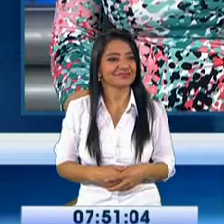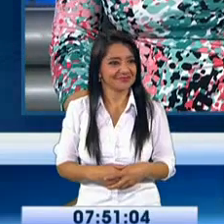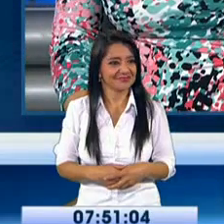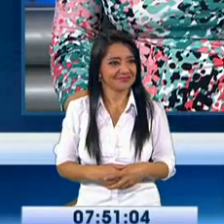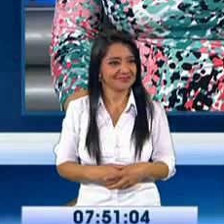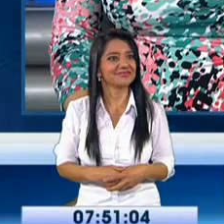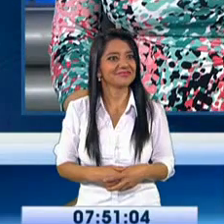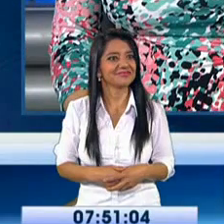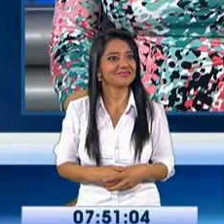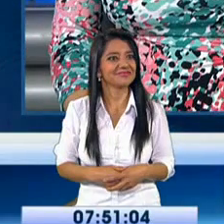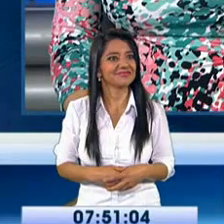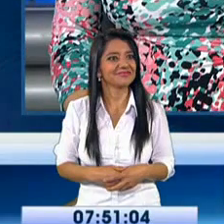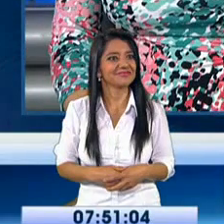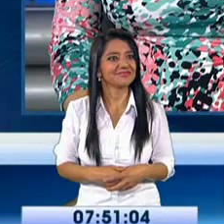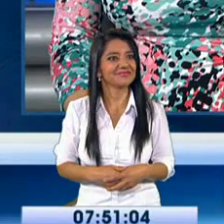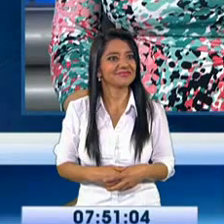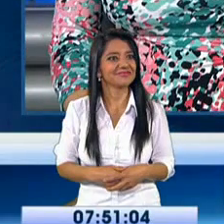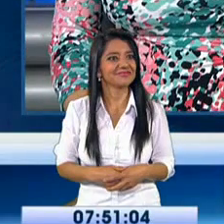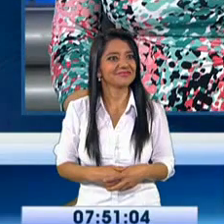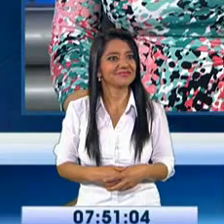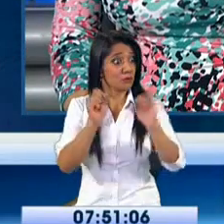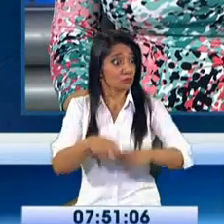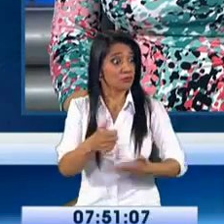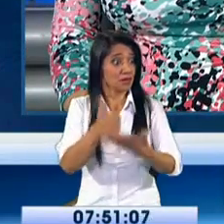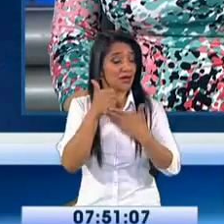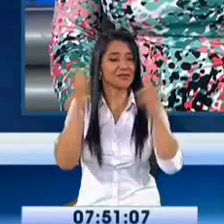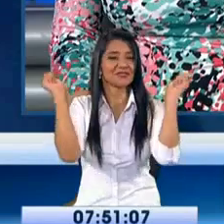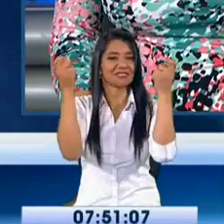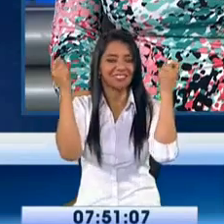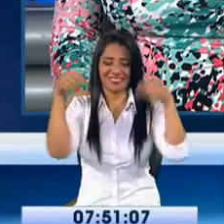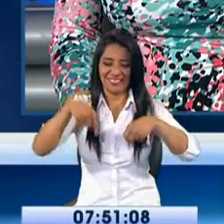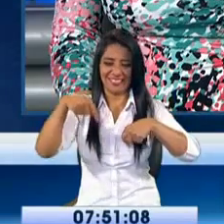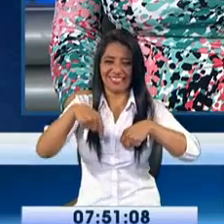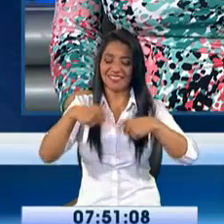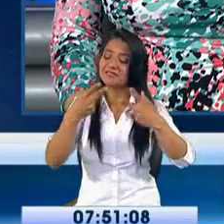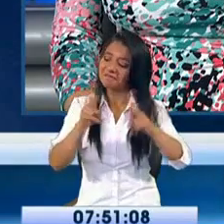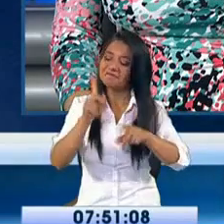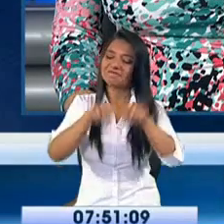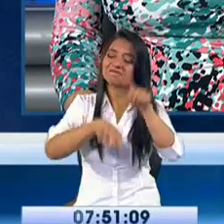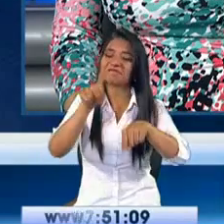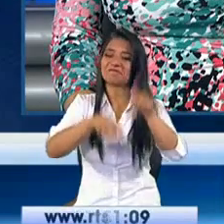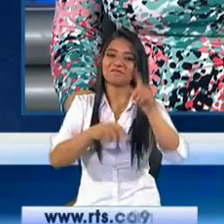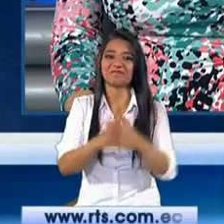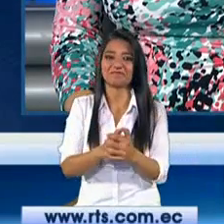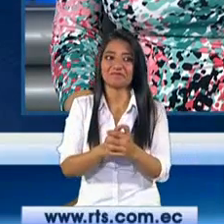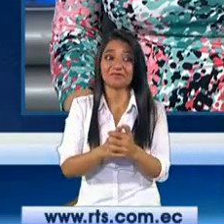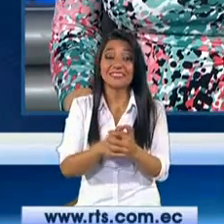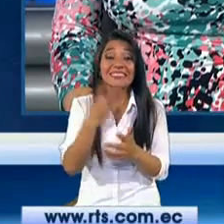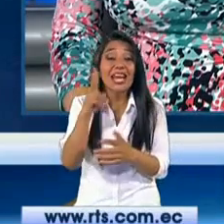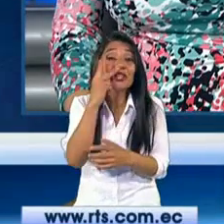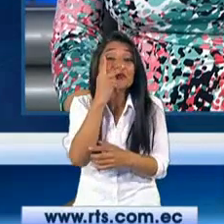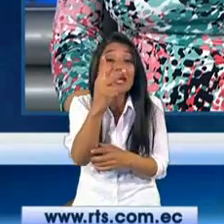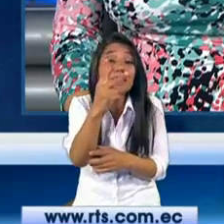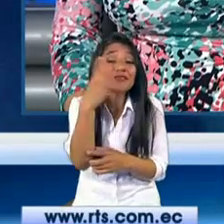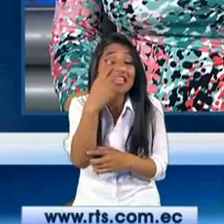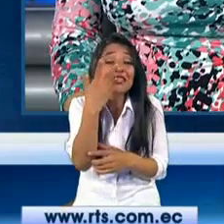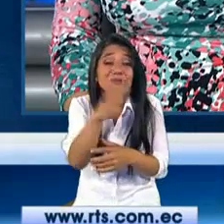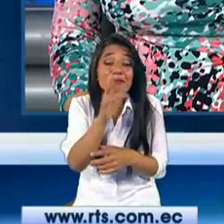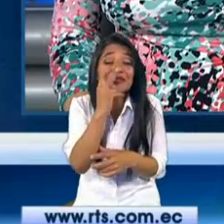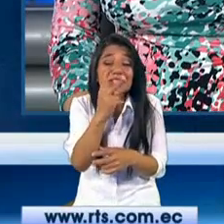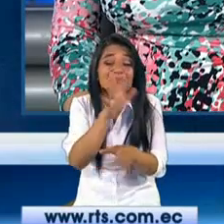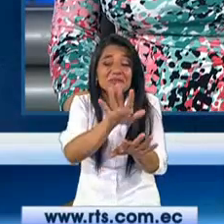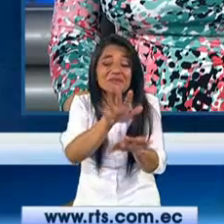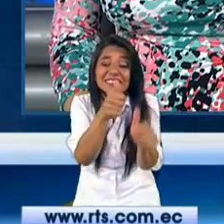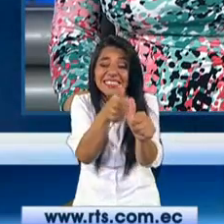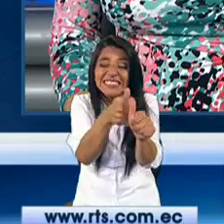Así es, entonces esperamos a ti, Berito, también para que nos ayudes a festejar desde los estudios y también a todos nuestros amigos televidentes. Nos vemos al ratito. En segundos estaremos con